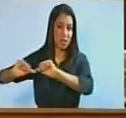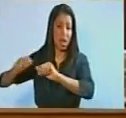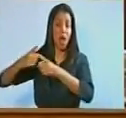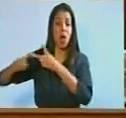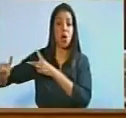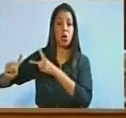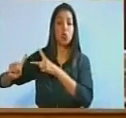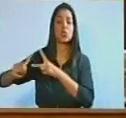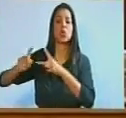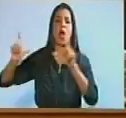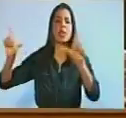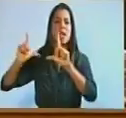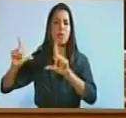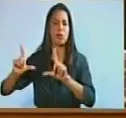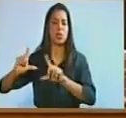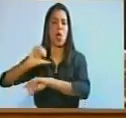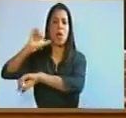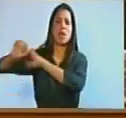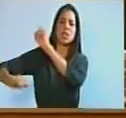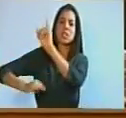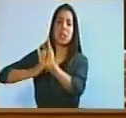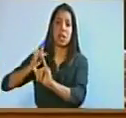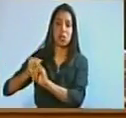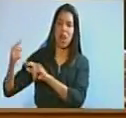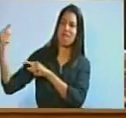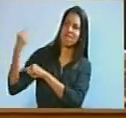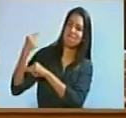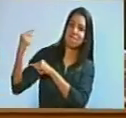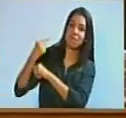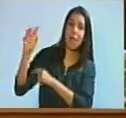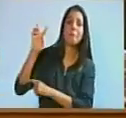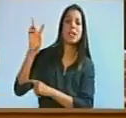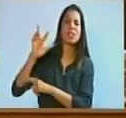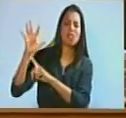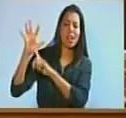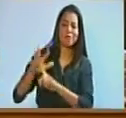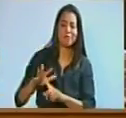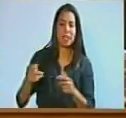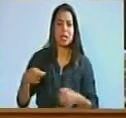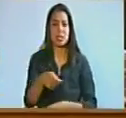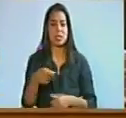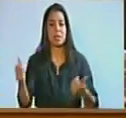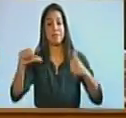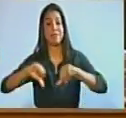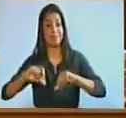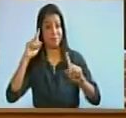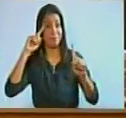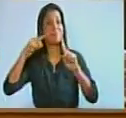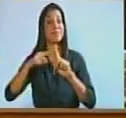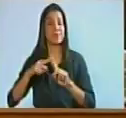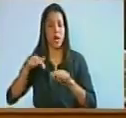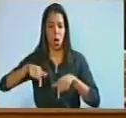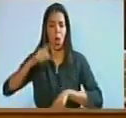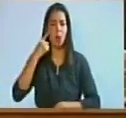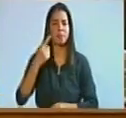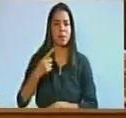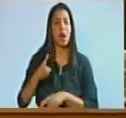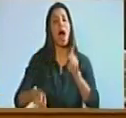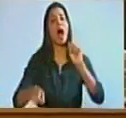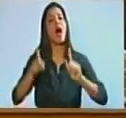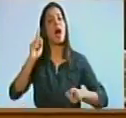la comunicación para crear una situación artificiosa sobre Venezuela. Lo vimos hoy en